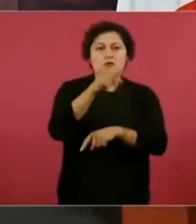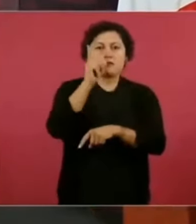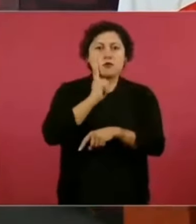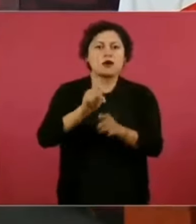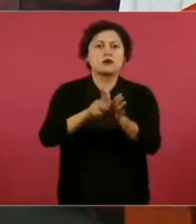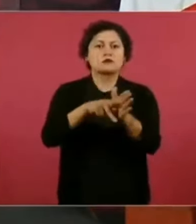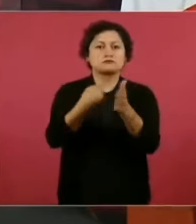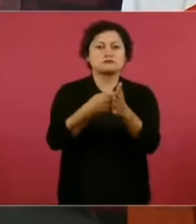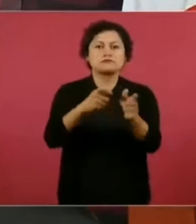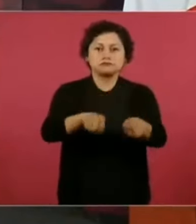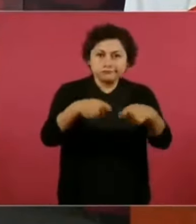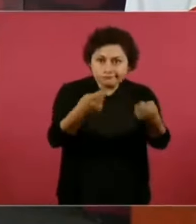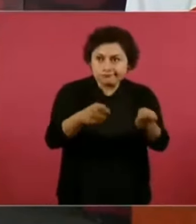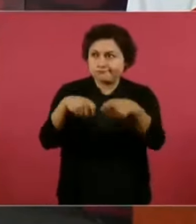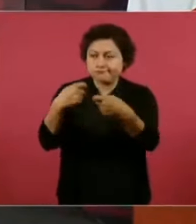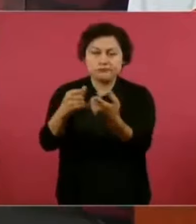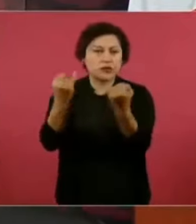terminando